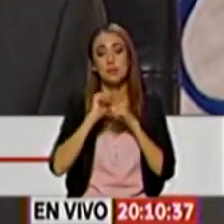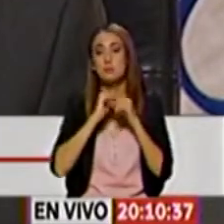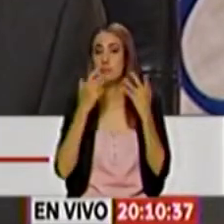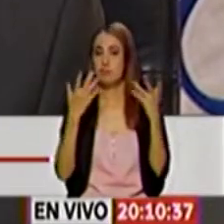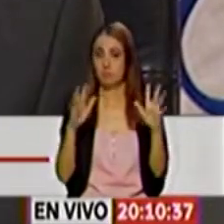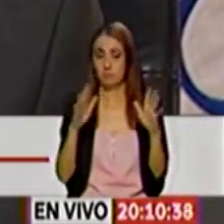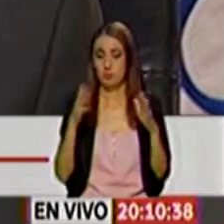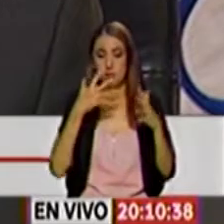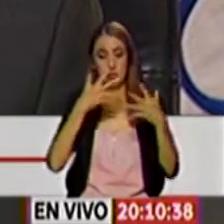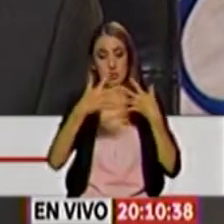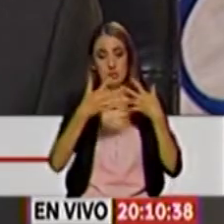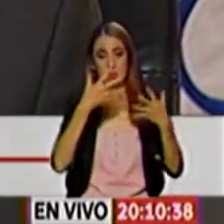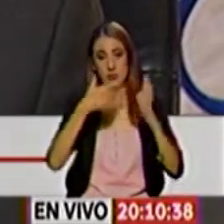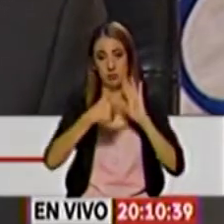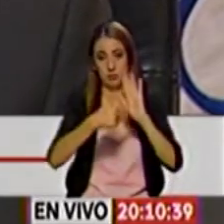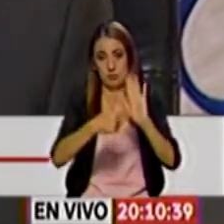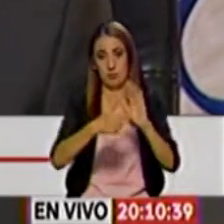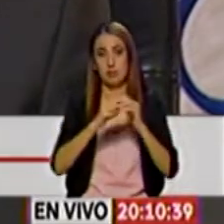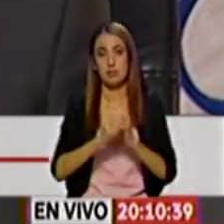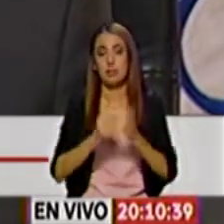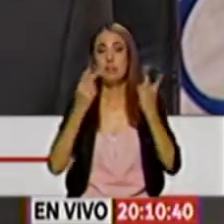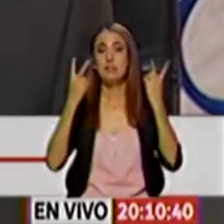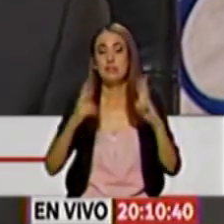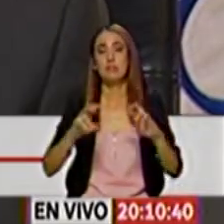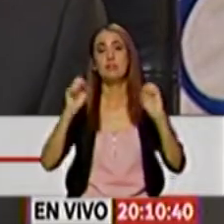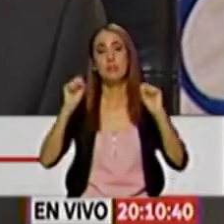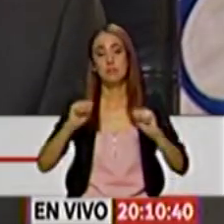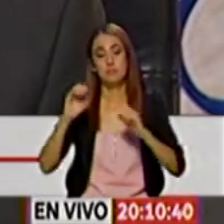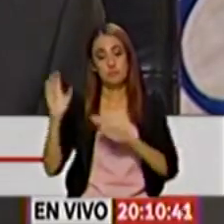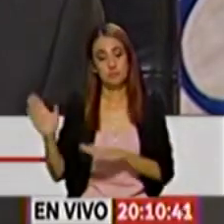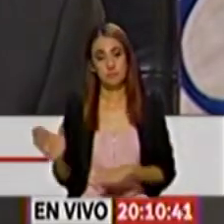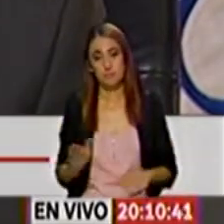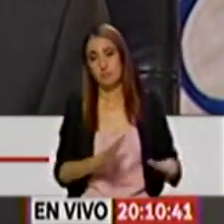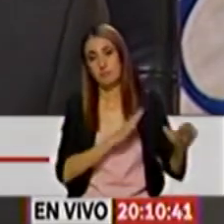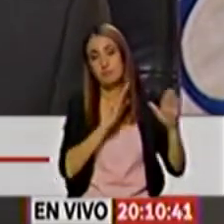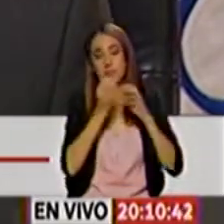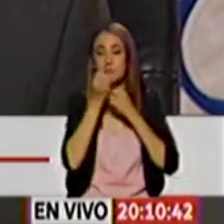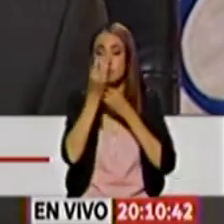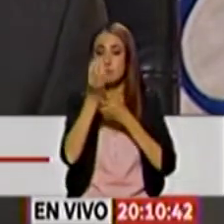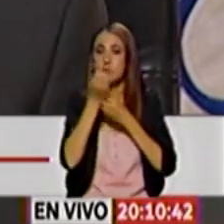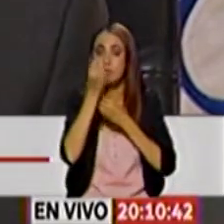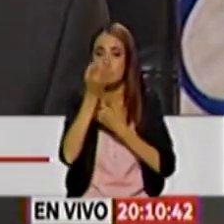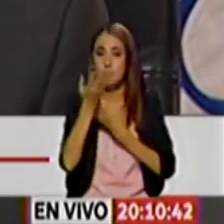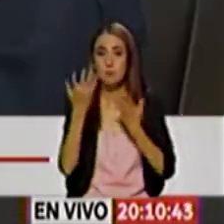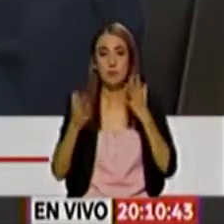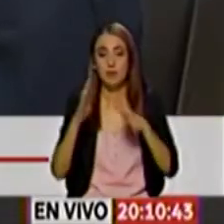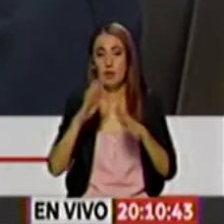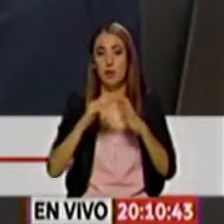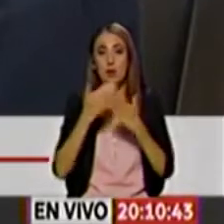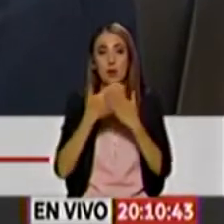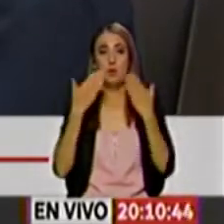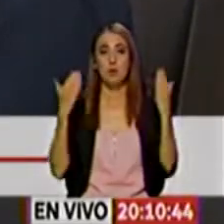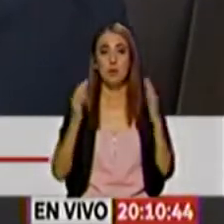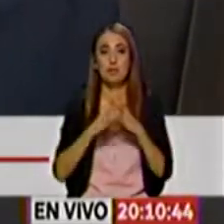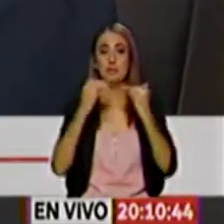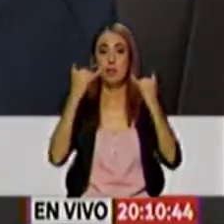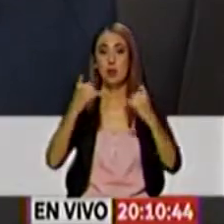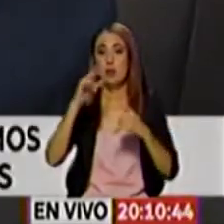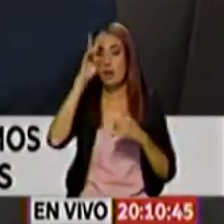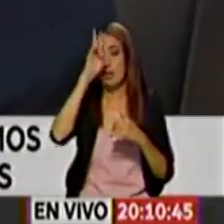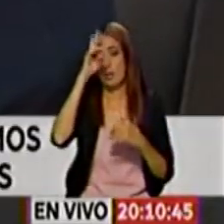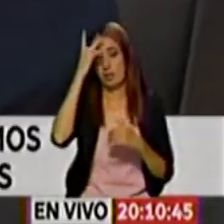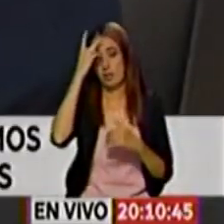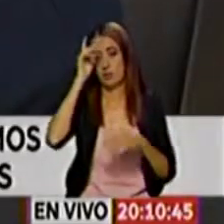transparente para este tipo de exámenes y también que los sistemas informáticos se prestaban para cualquier cosa errores que no piensan repetir